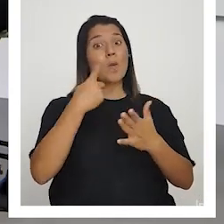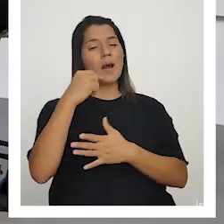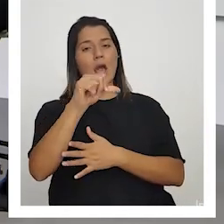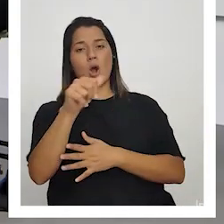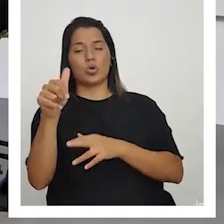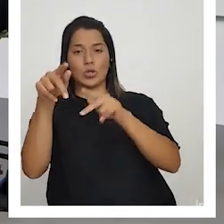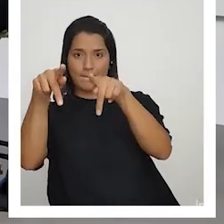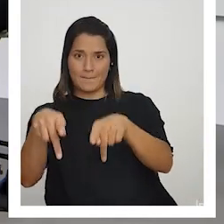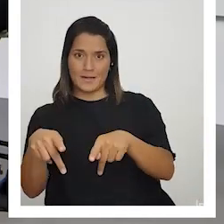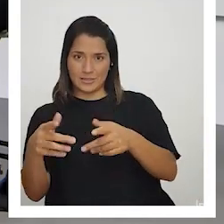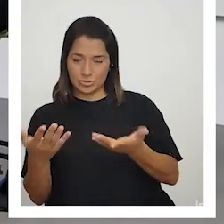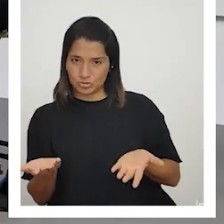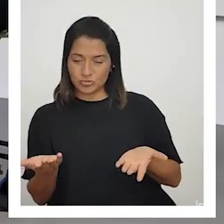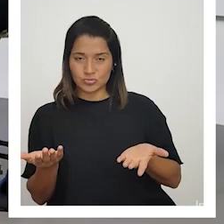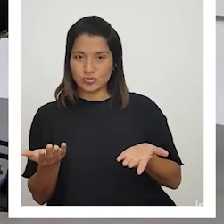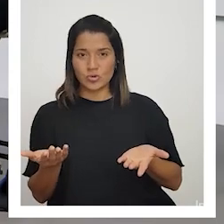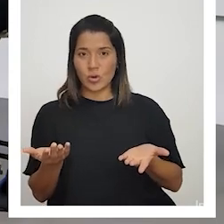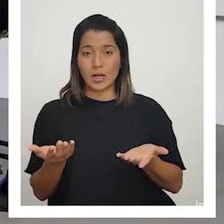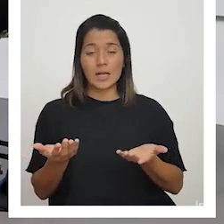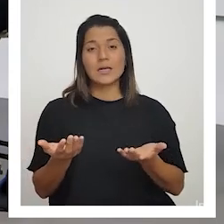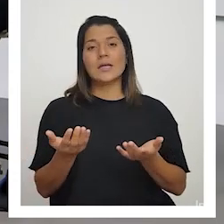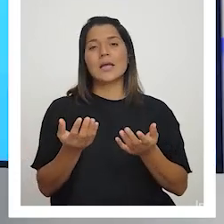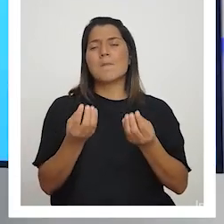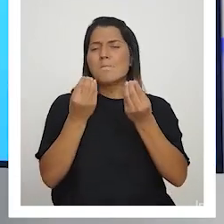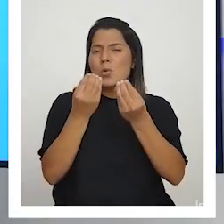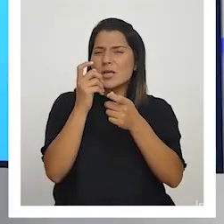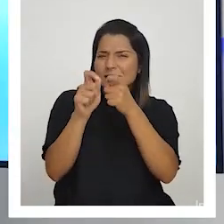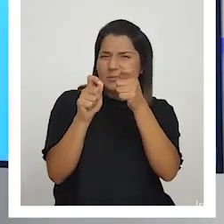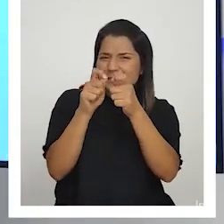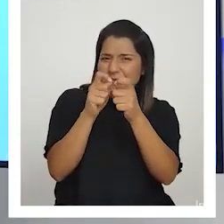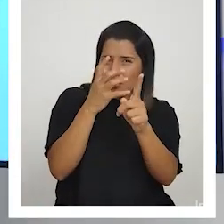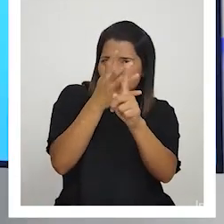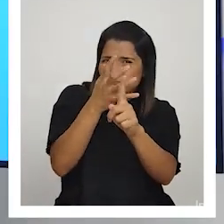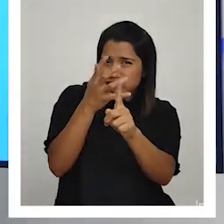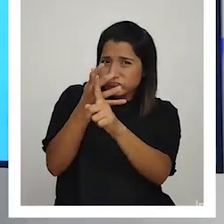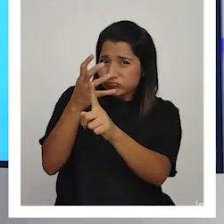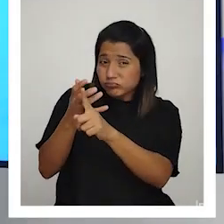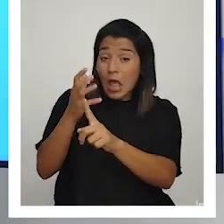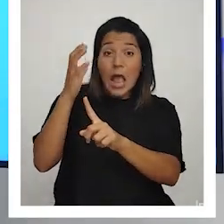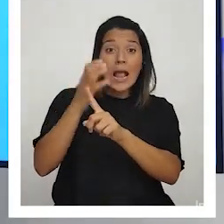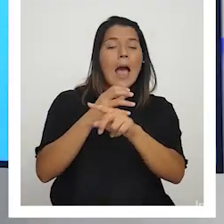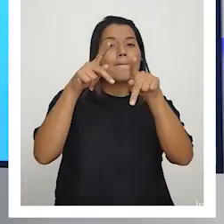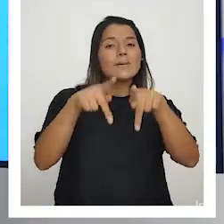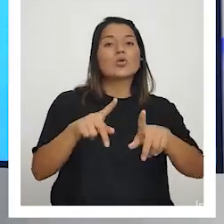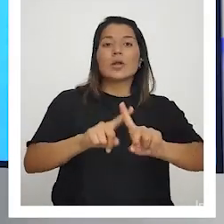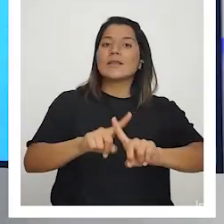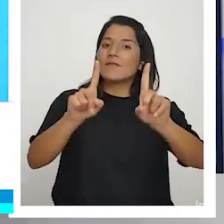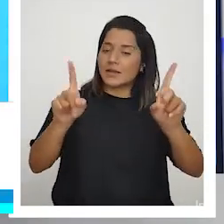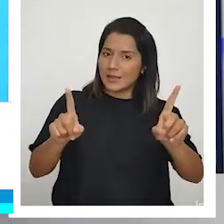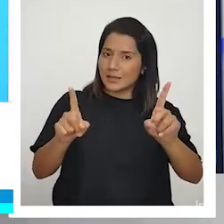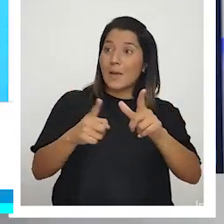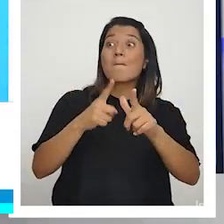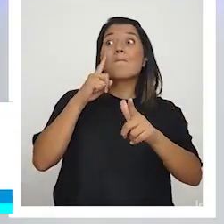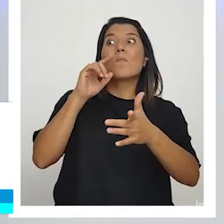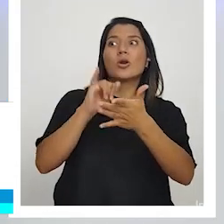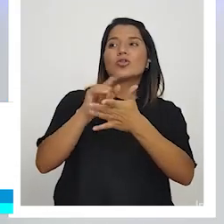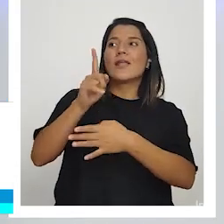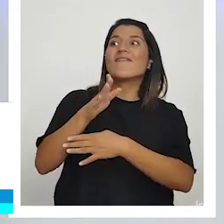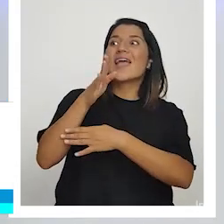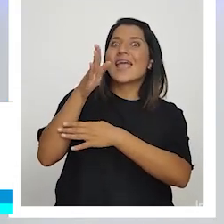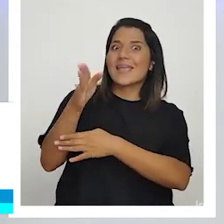100% posible que le haga efecto a la otra persona. Cada persona es diferente y debe tratarse por eso con profesionales.